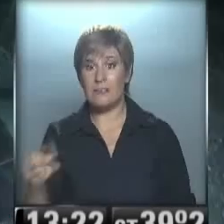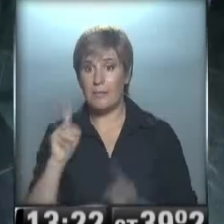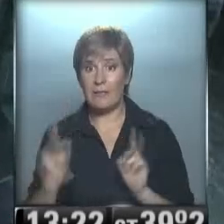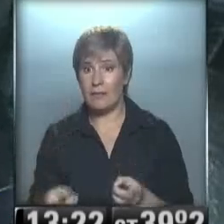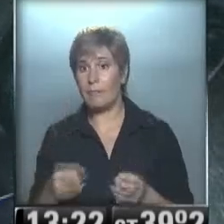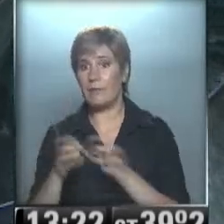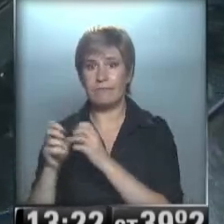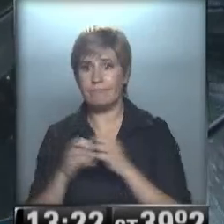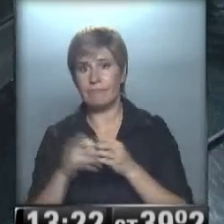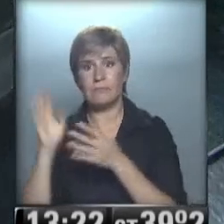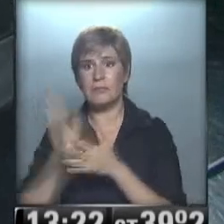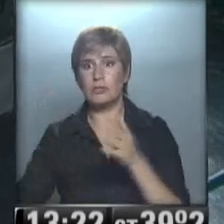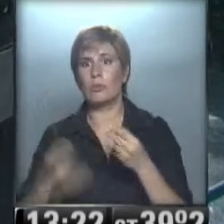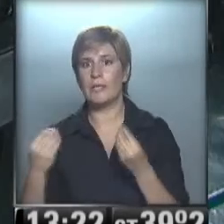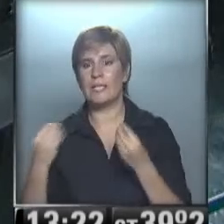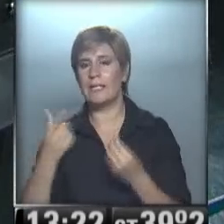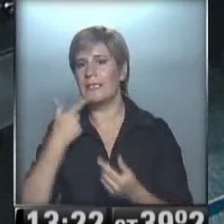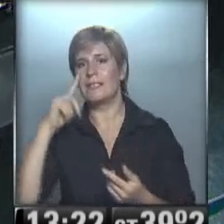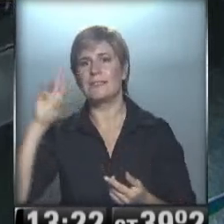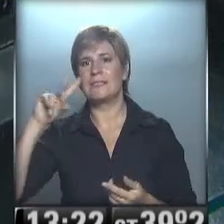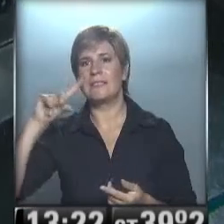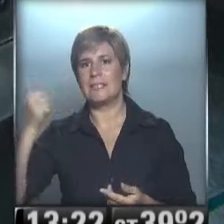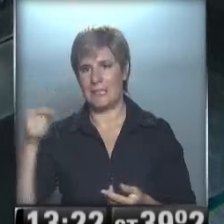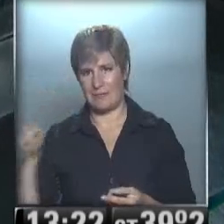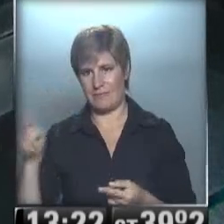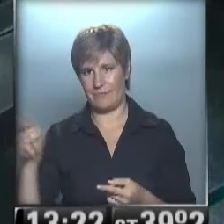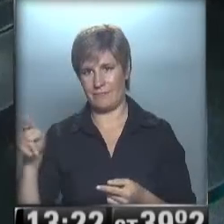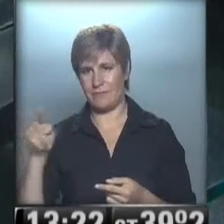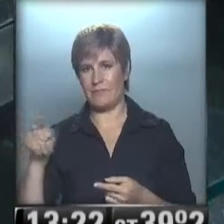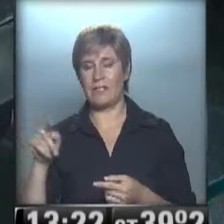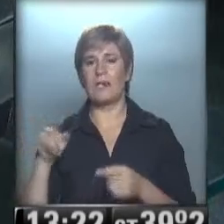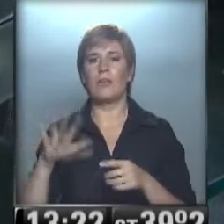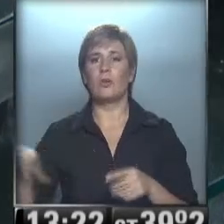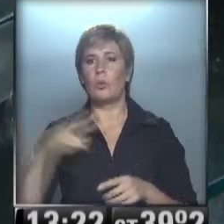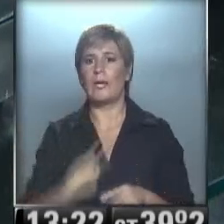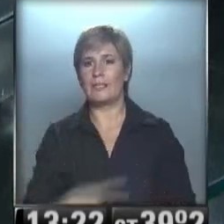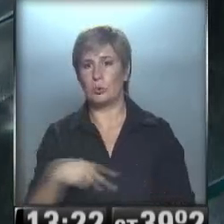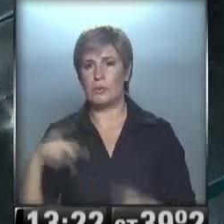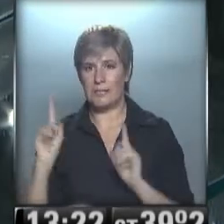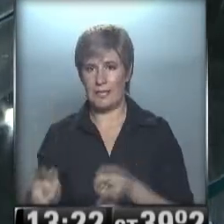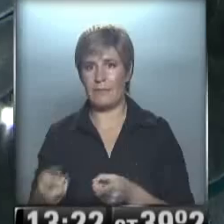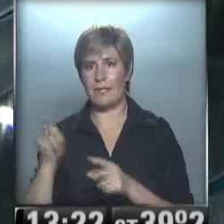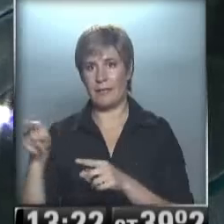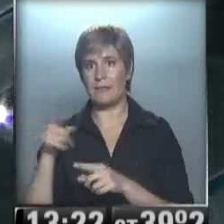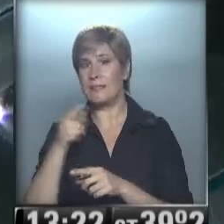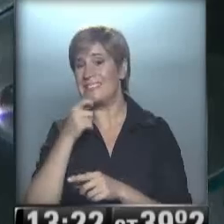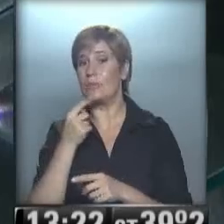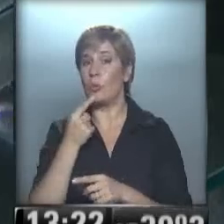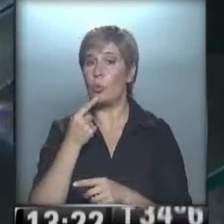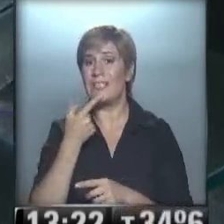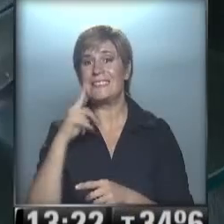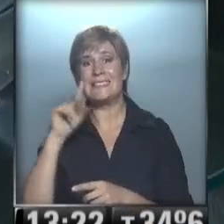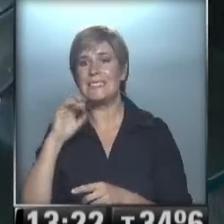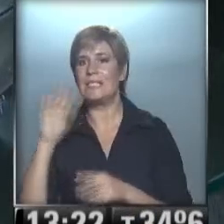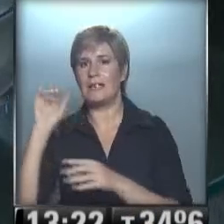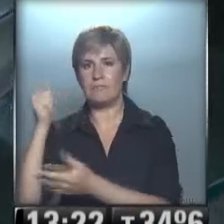acuerdo sobre Siria, que va a ser en Ginebra, y donde todavía no se sabe si la oposición siria va a participar o no. Y digo esto